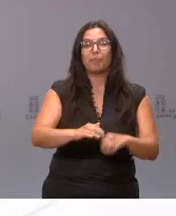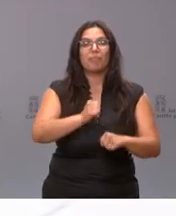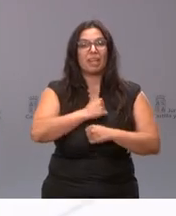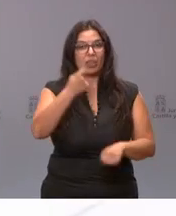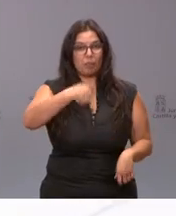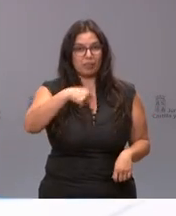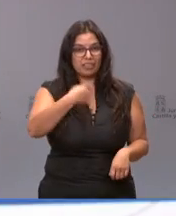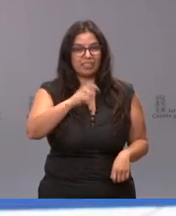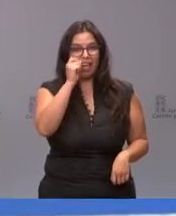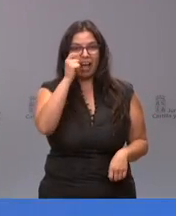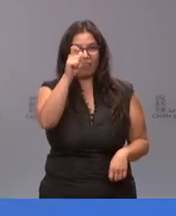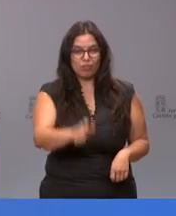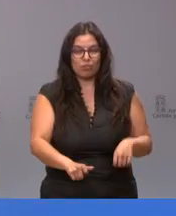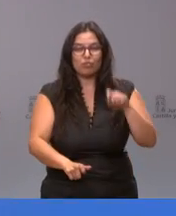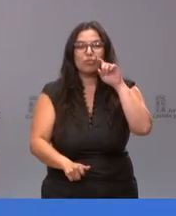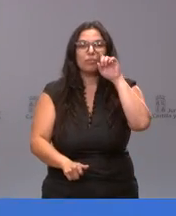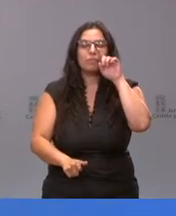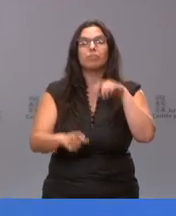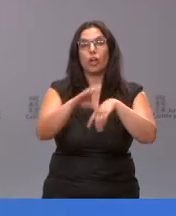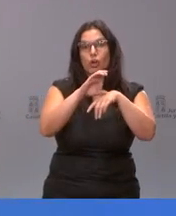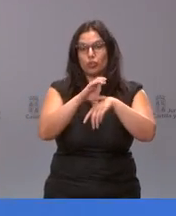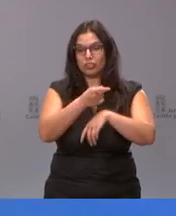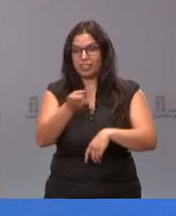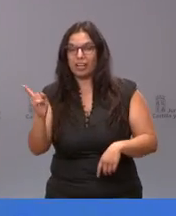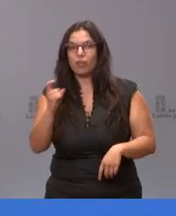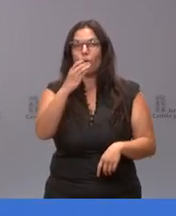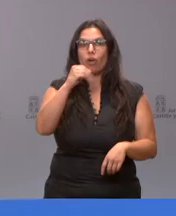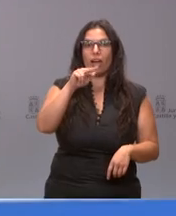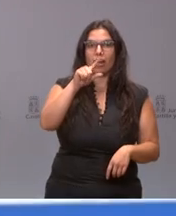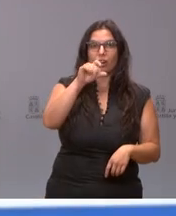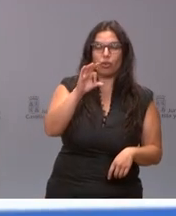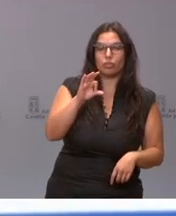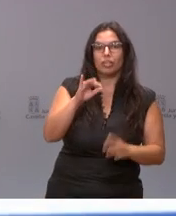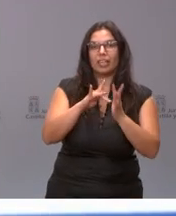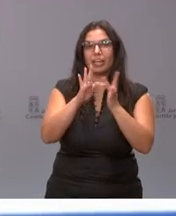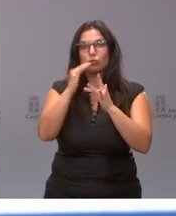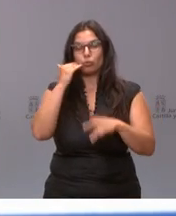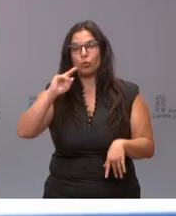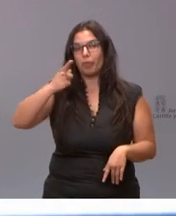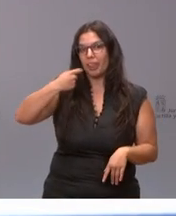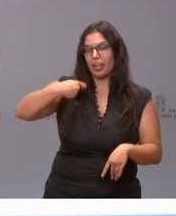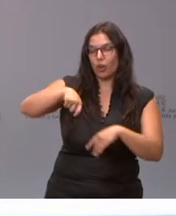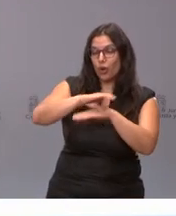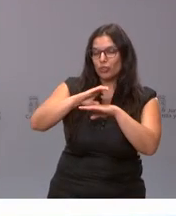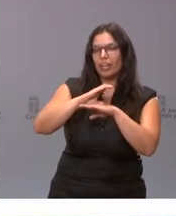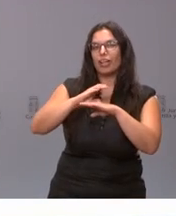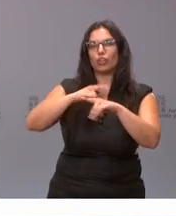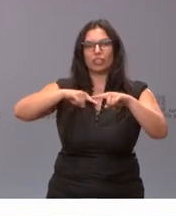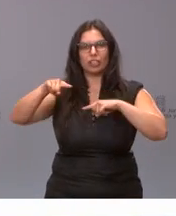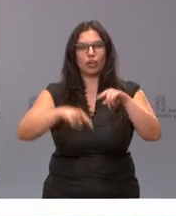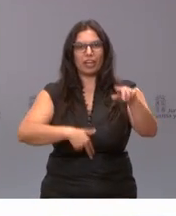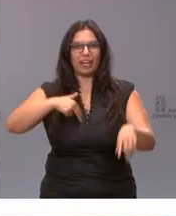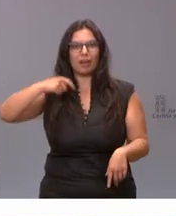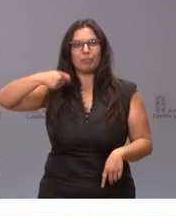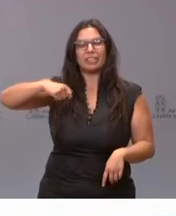querido Alfonso, consejeros Carlos, Jesús, Julio, viceconsejeros, directores generales, presidente de la